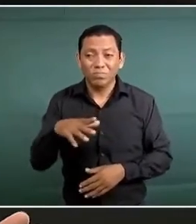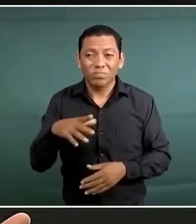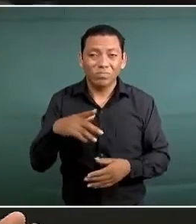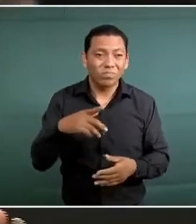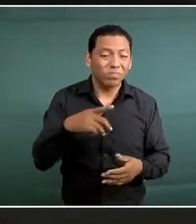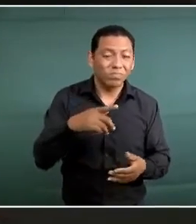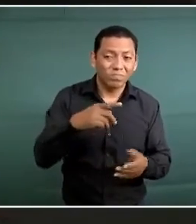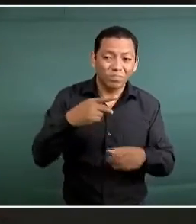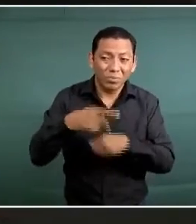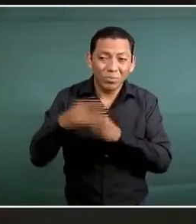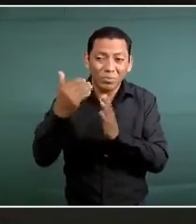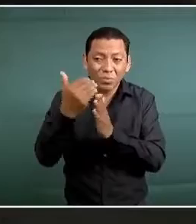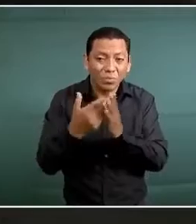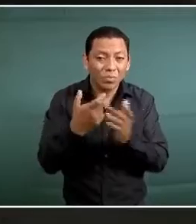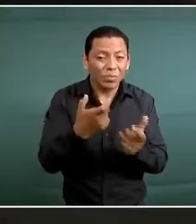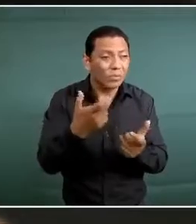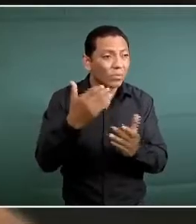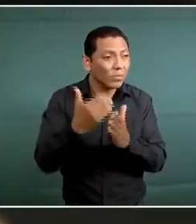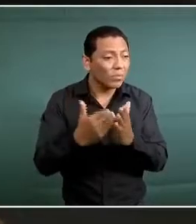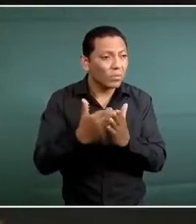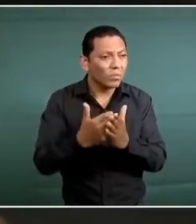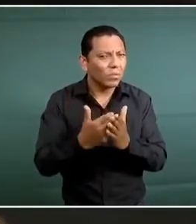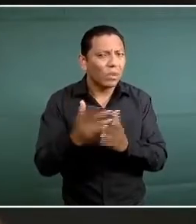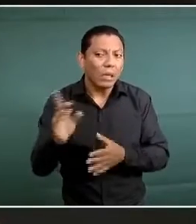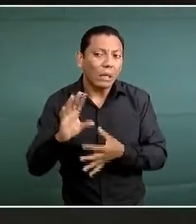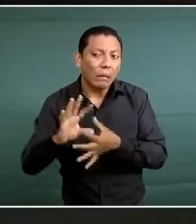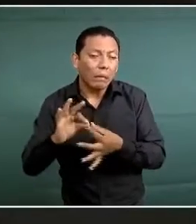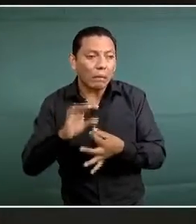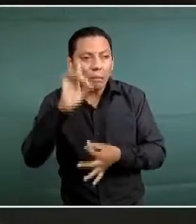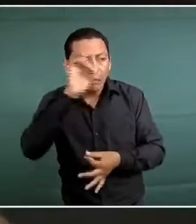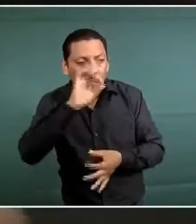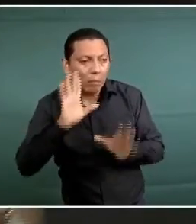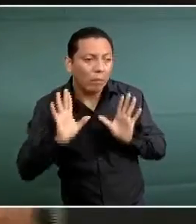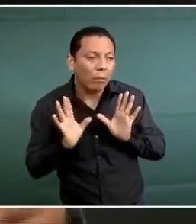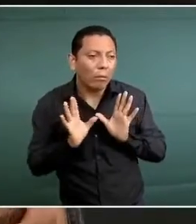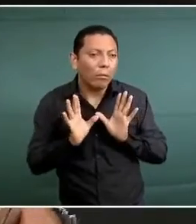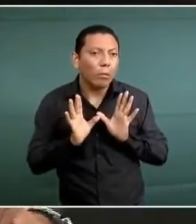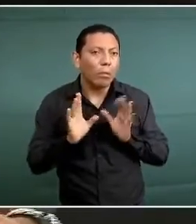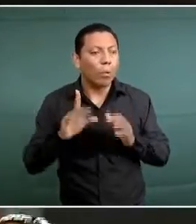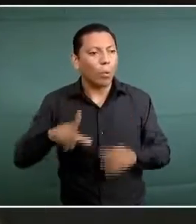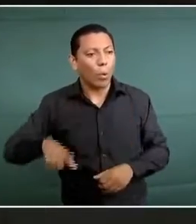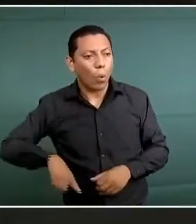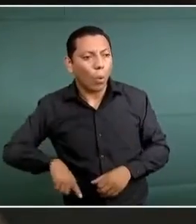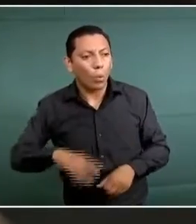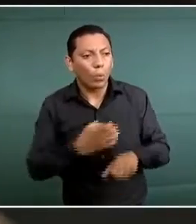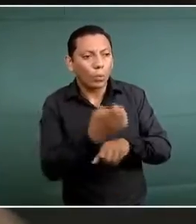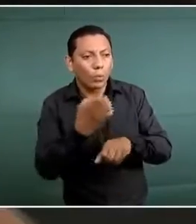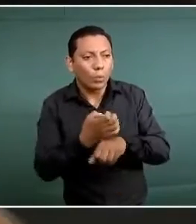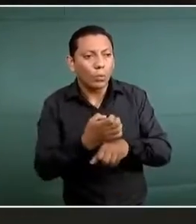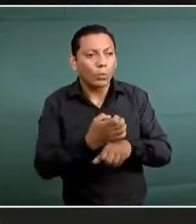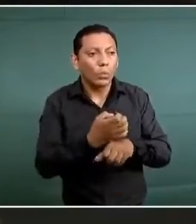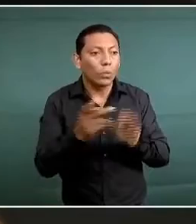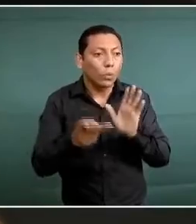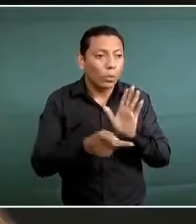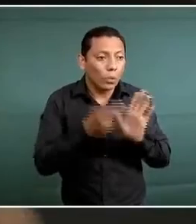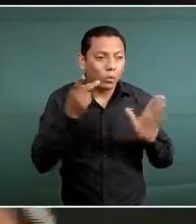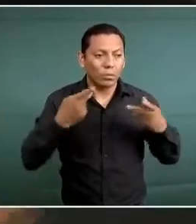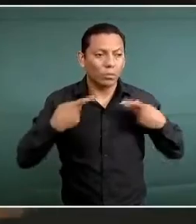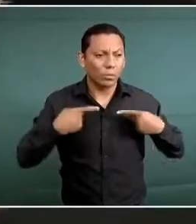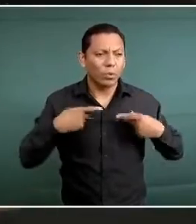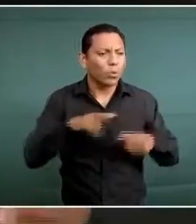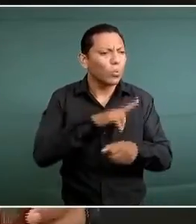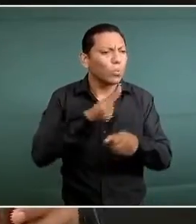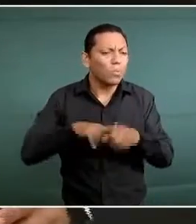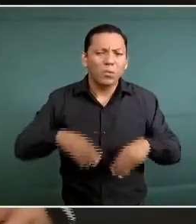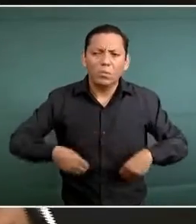aspectos económicos en dado caso sugiere que los gobiernos que planteen un regreso acelerado a la normalidad pues